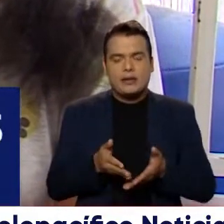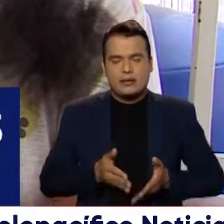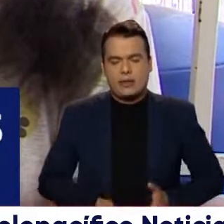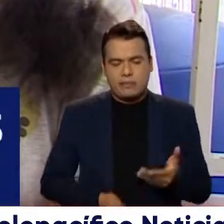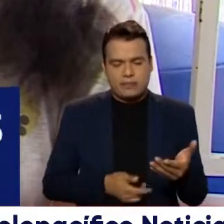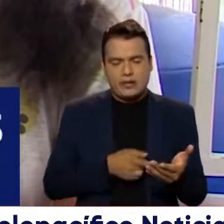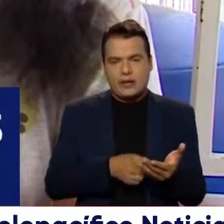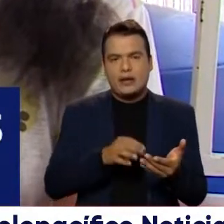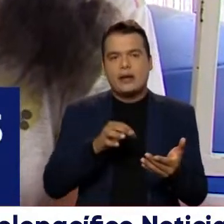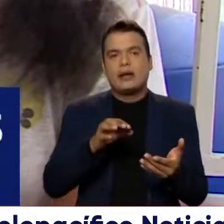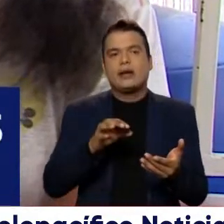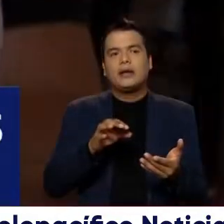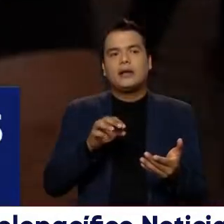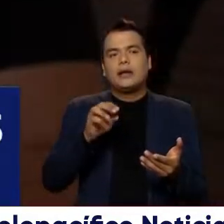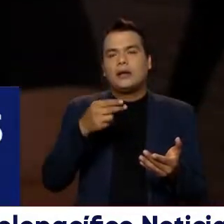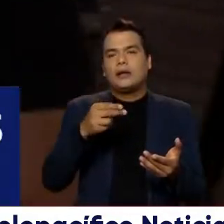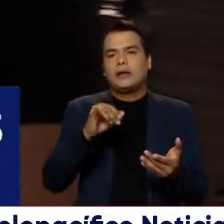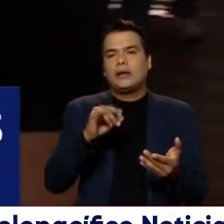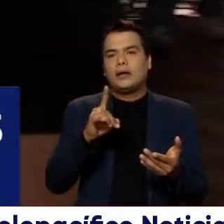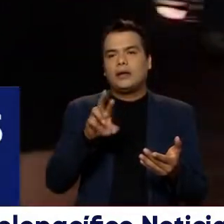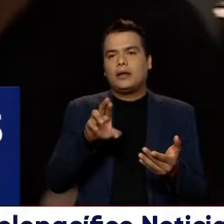tiene retraso psicomotor.